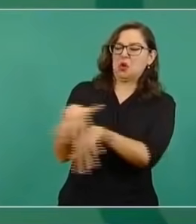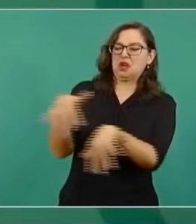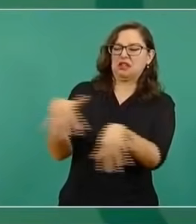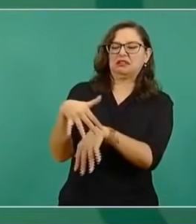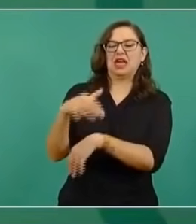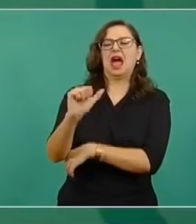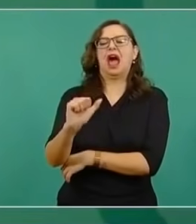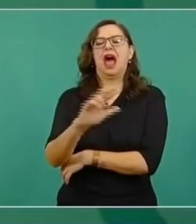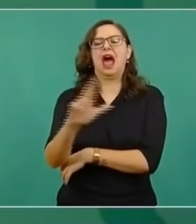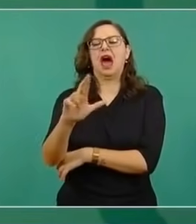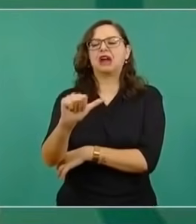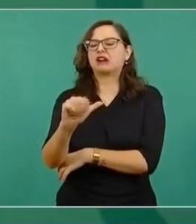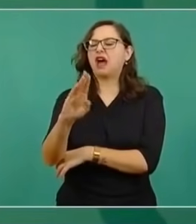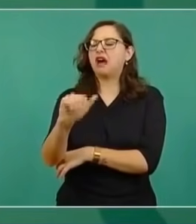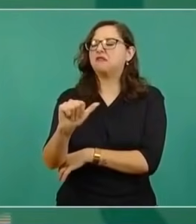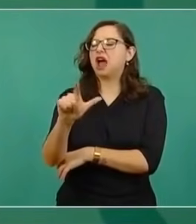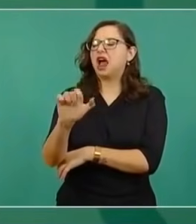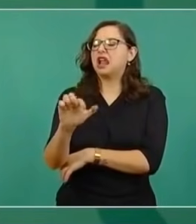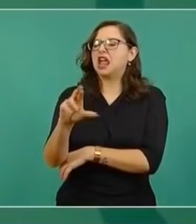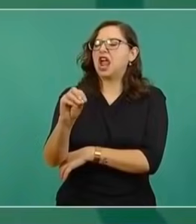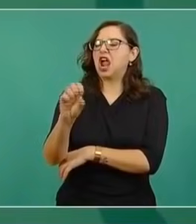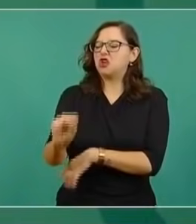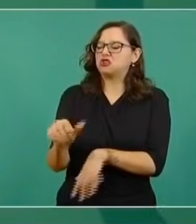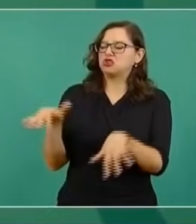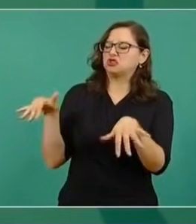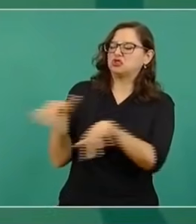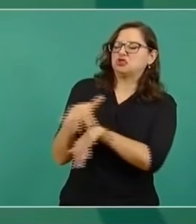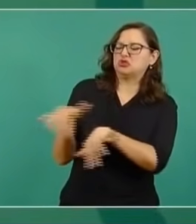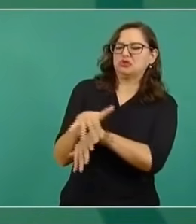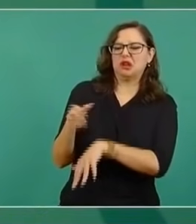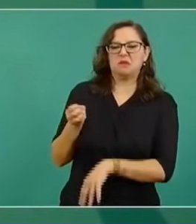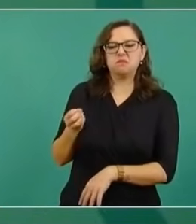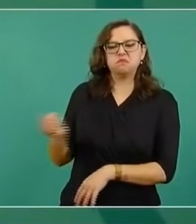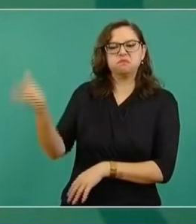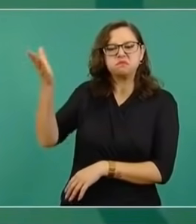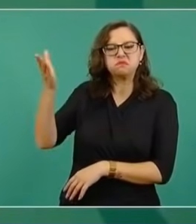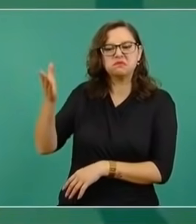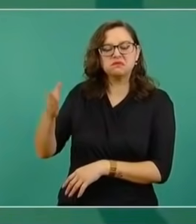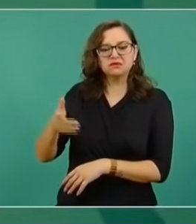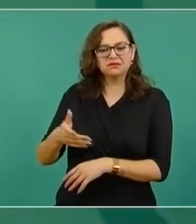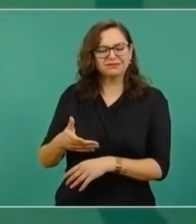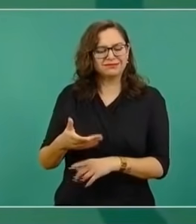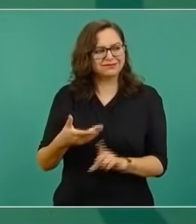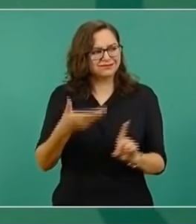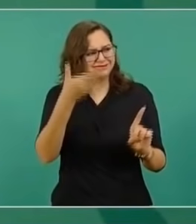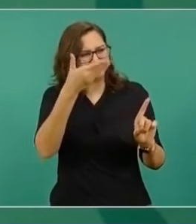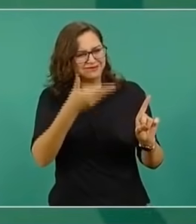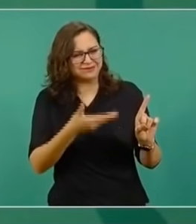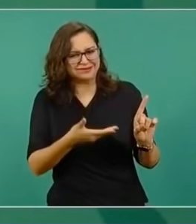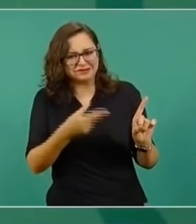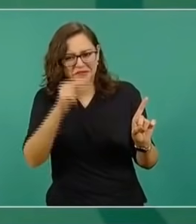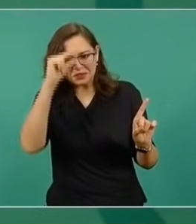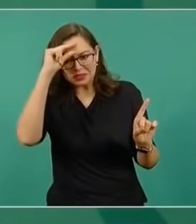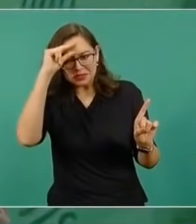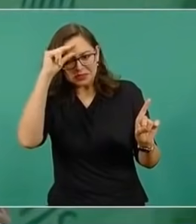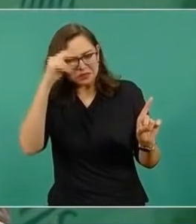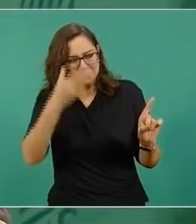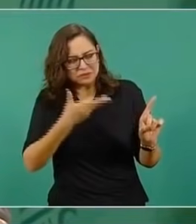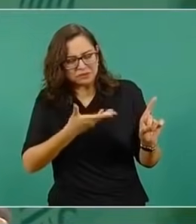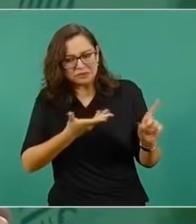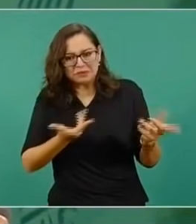O sea, pero se da en todos lados. Yo una vez platiqué aquí de